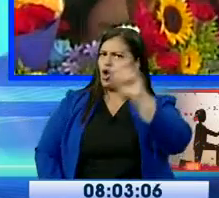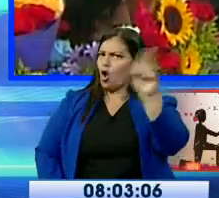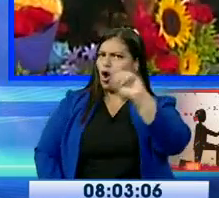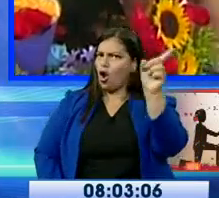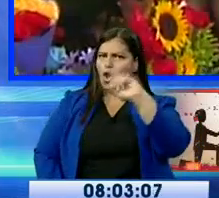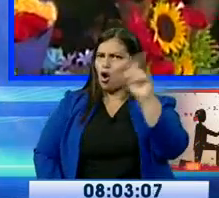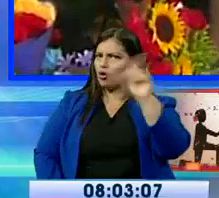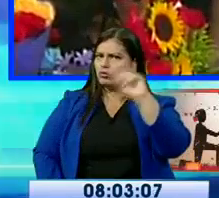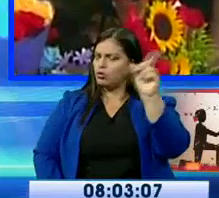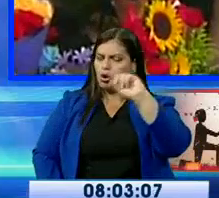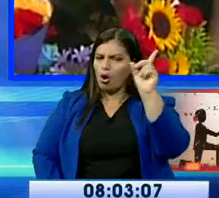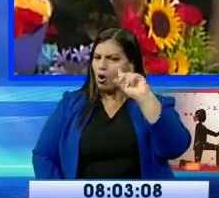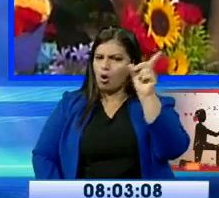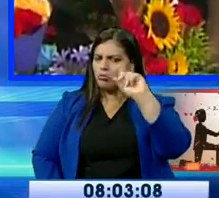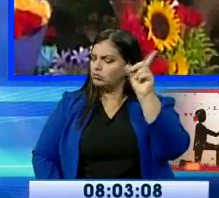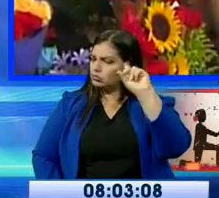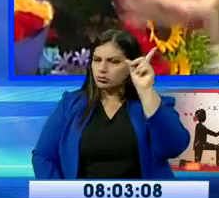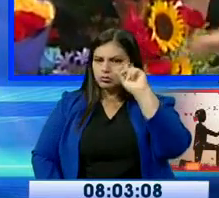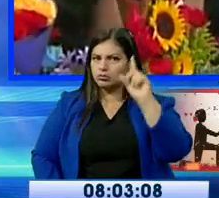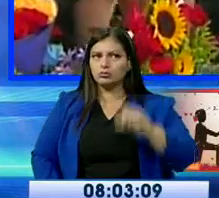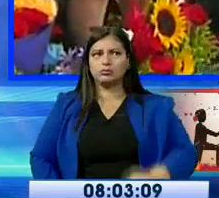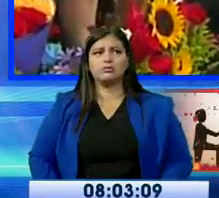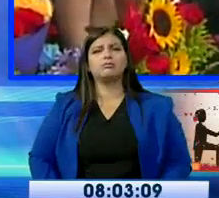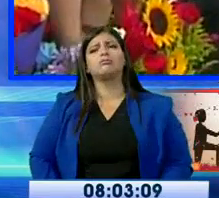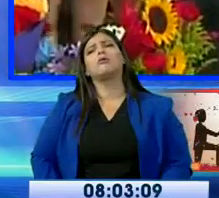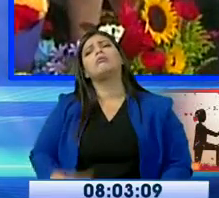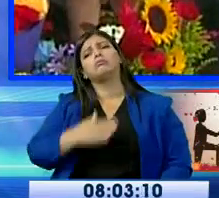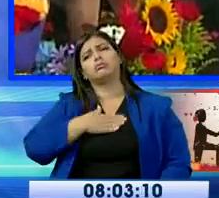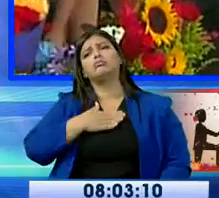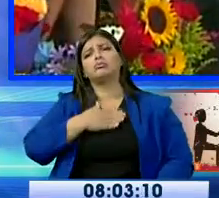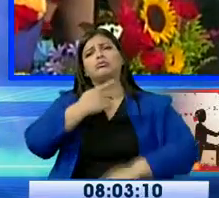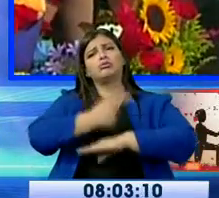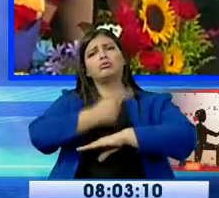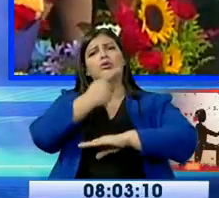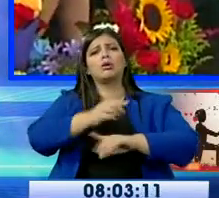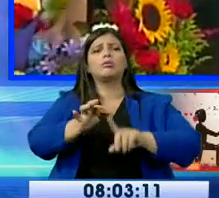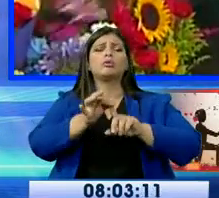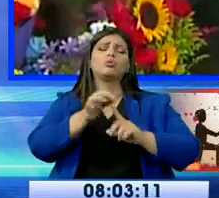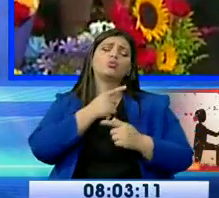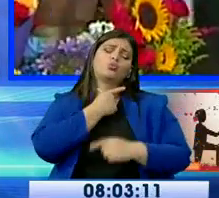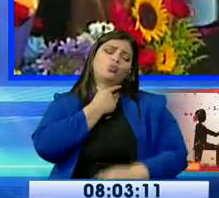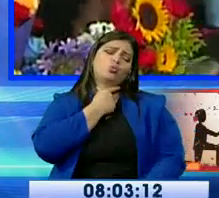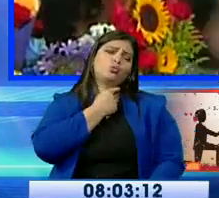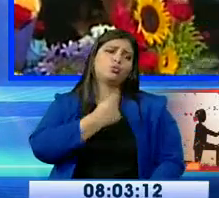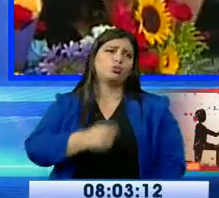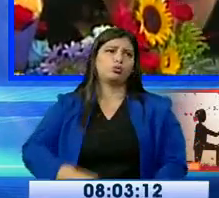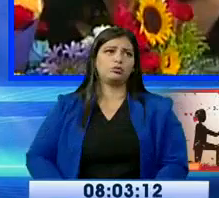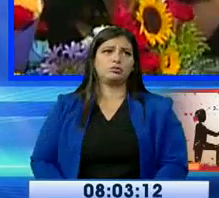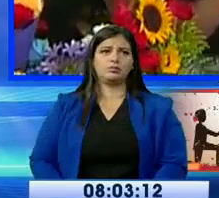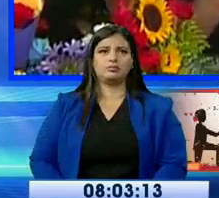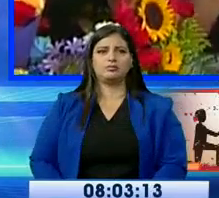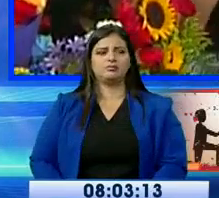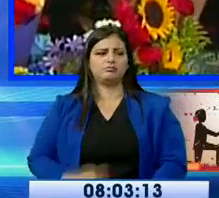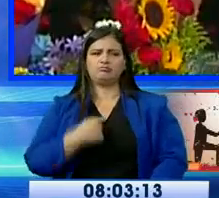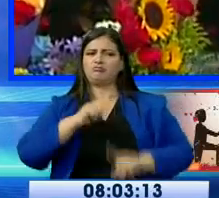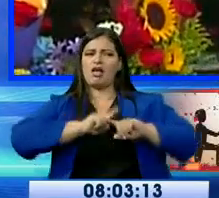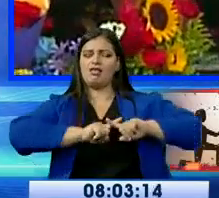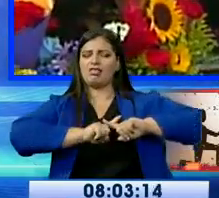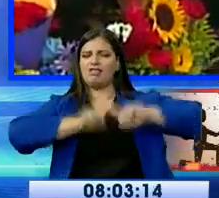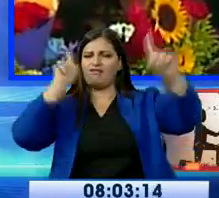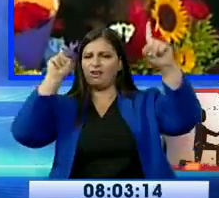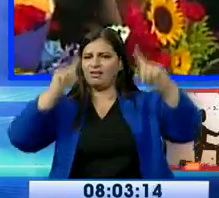No justifique. Pero a mí sí me gusta el Día del Amor y la Amistad. No, a mí no. Y me imagino que en casa también. Ah, sí, bueno, ya, entonces